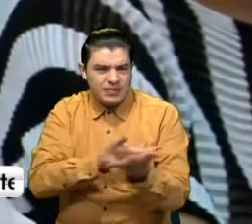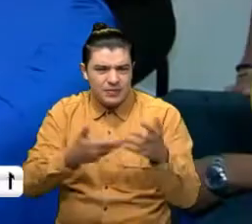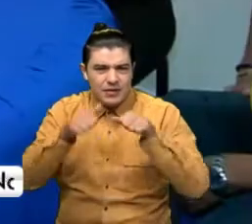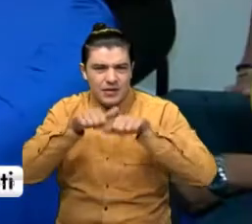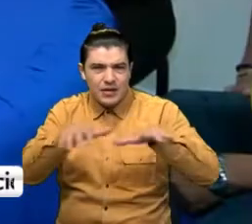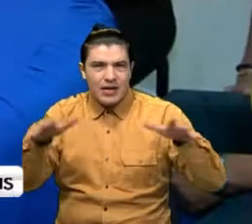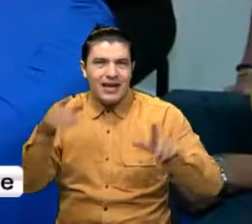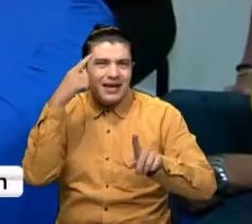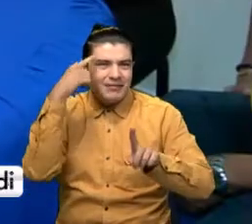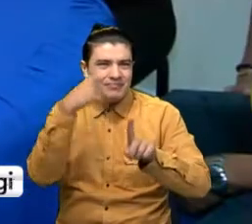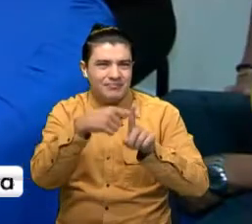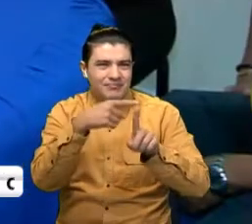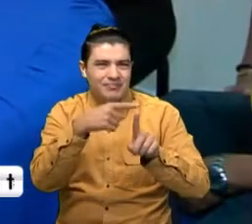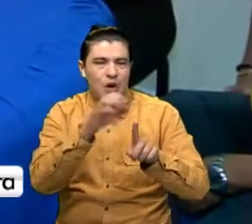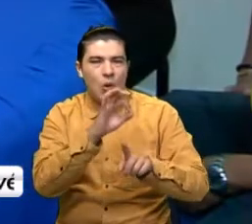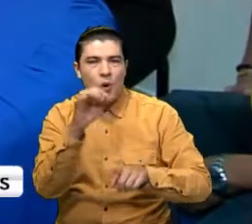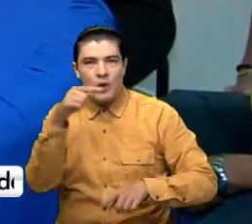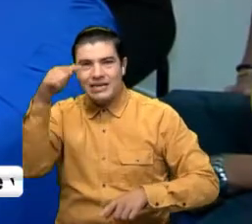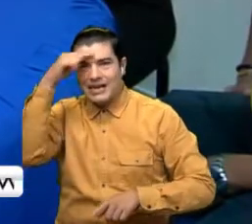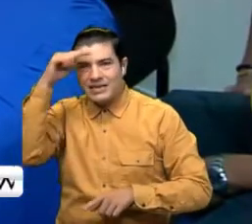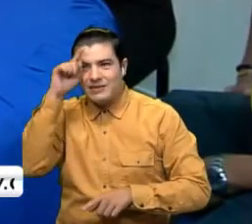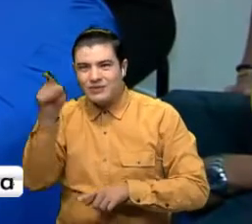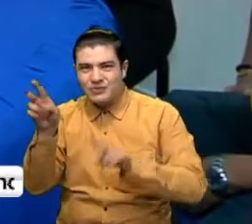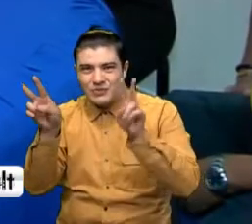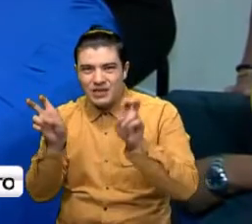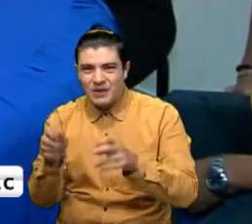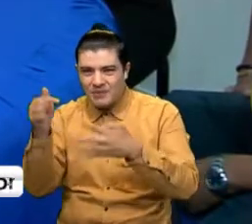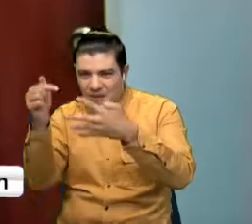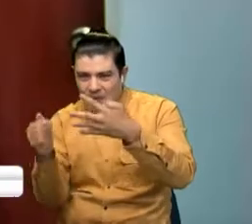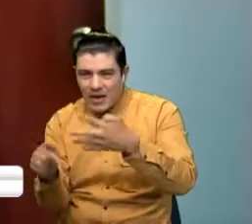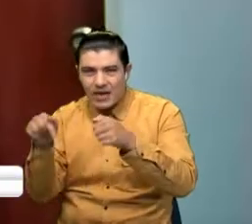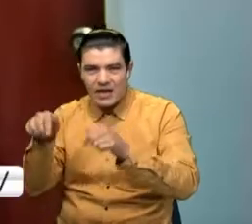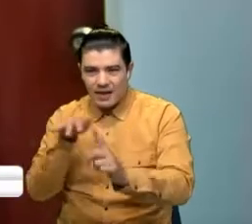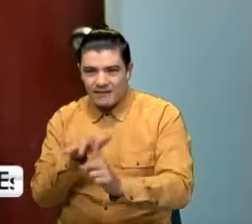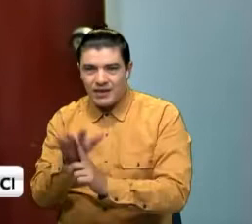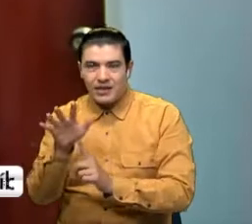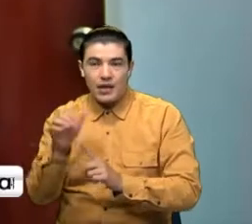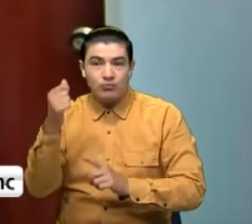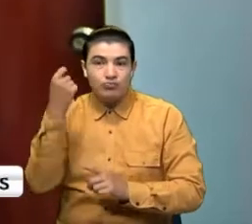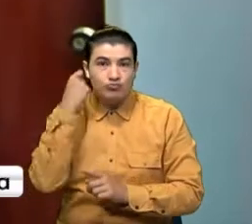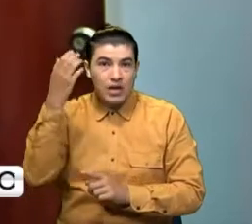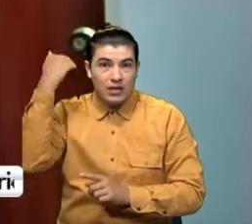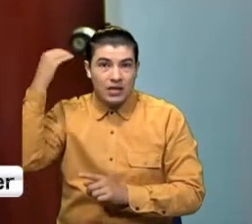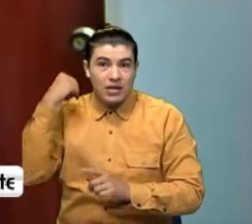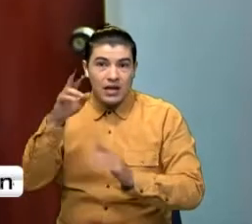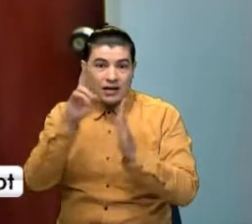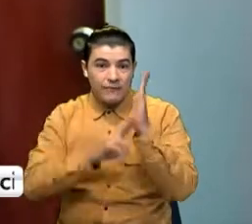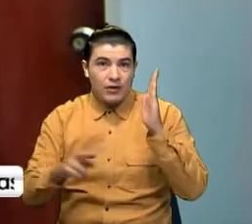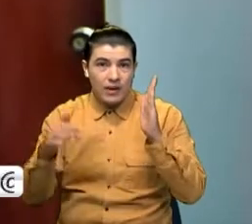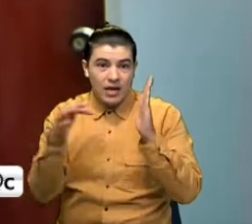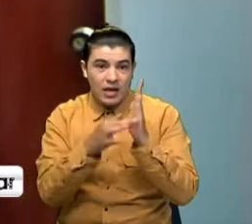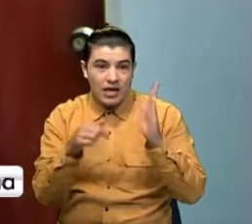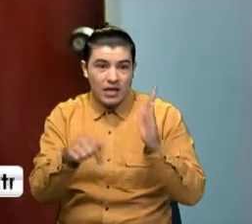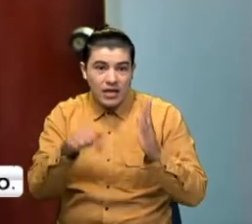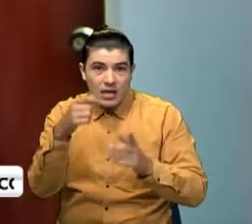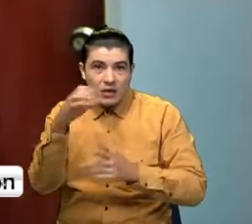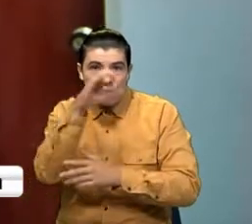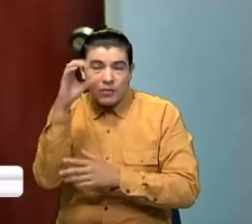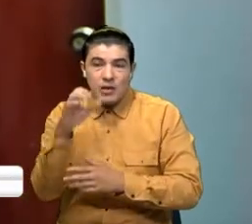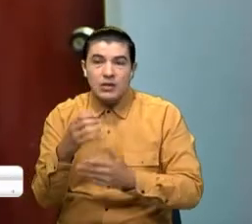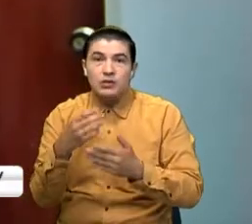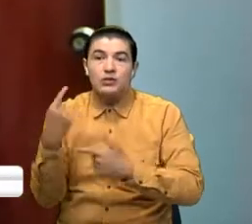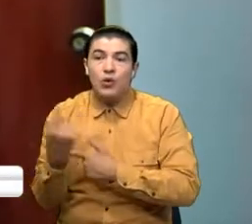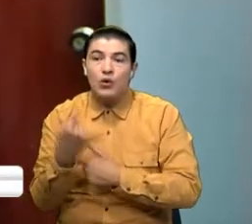aspectos negativos que traería la ley de financiamiento a la región. Que la última reforma no se ha determinado, está en